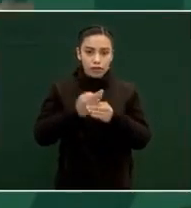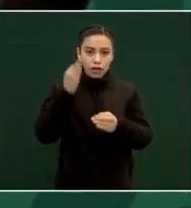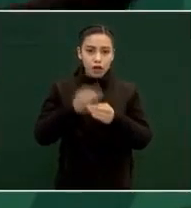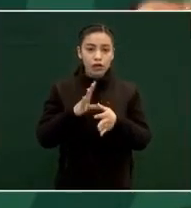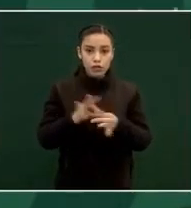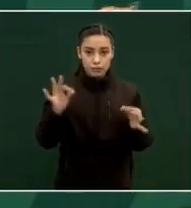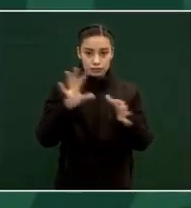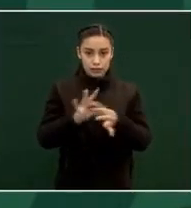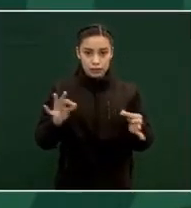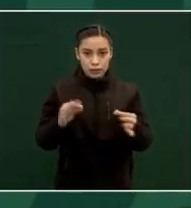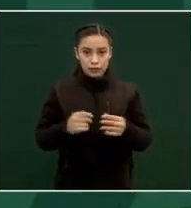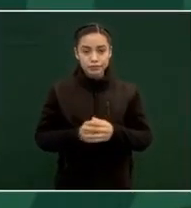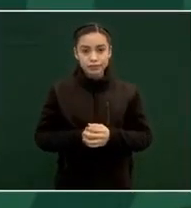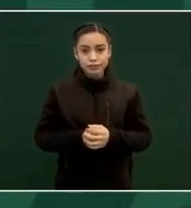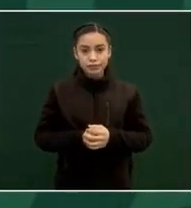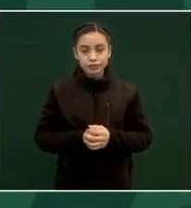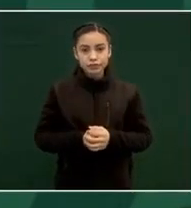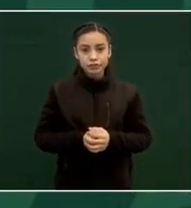¿Que no se entera?